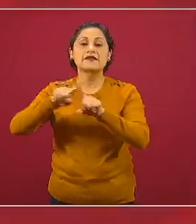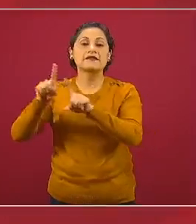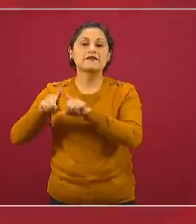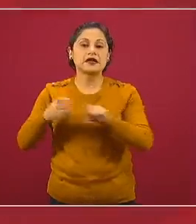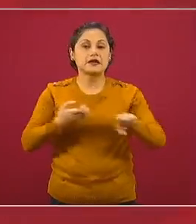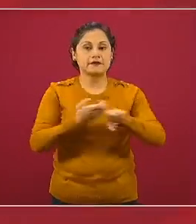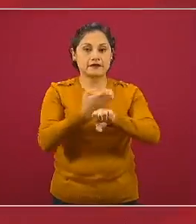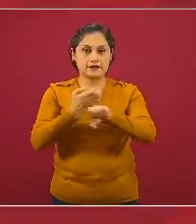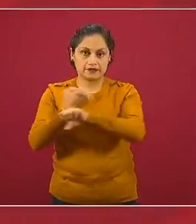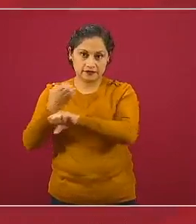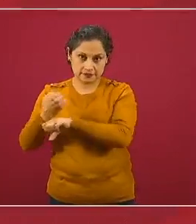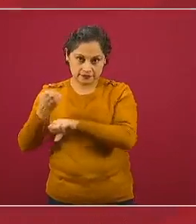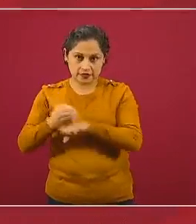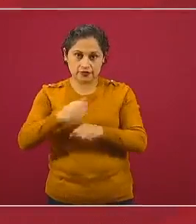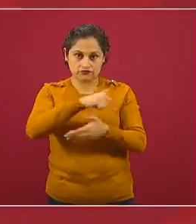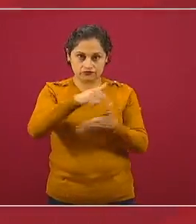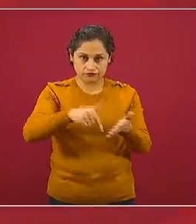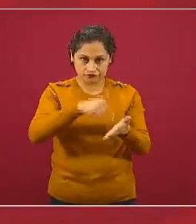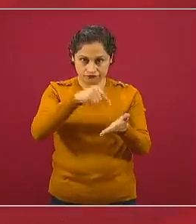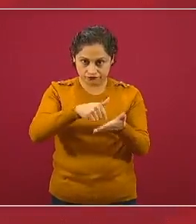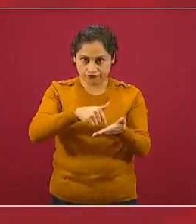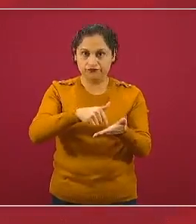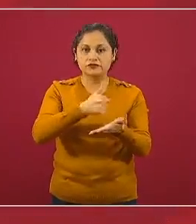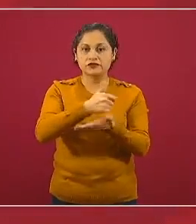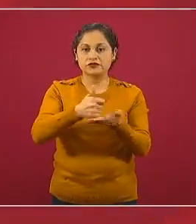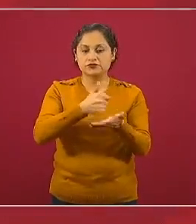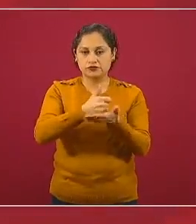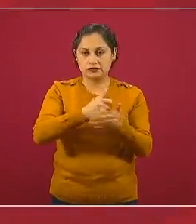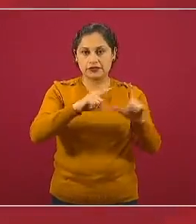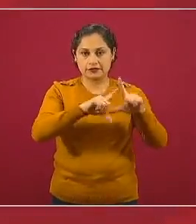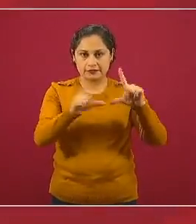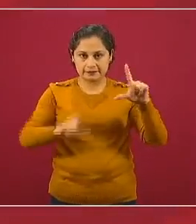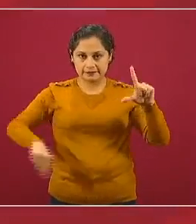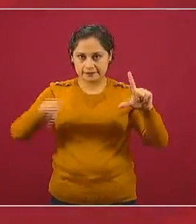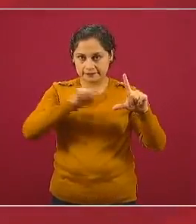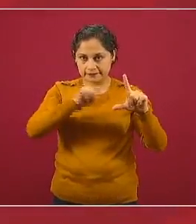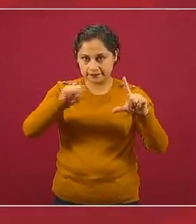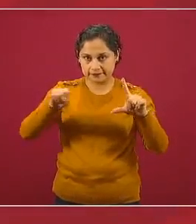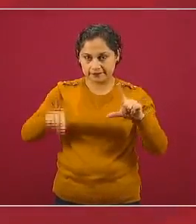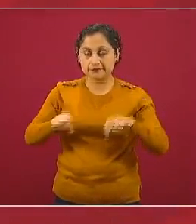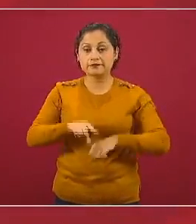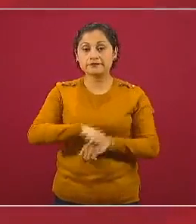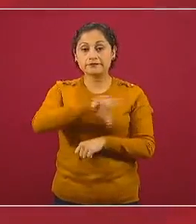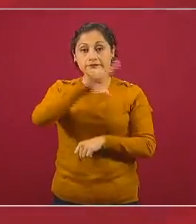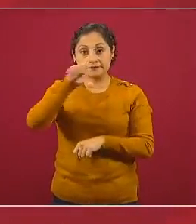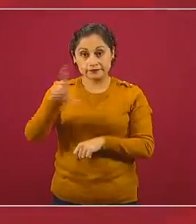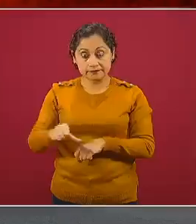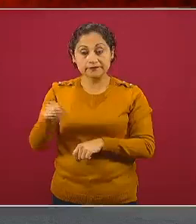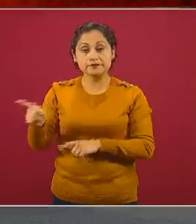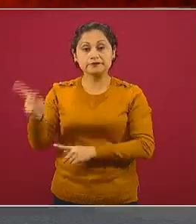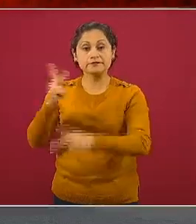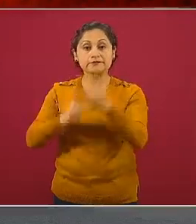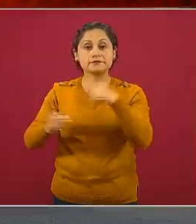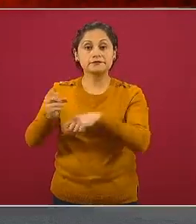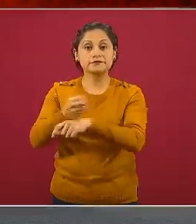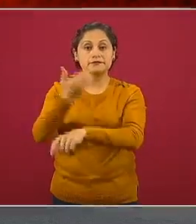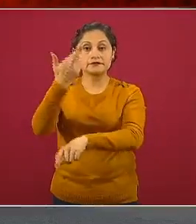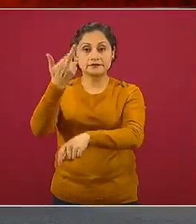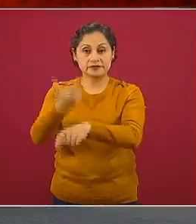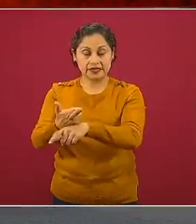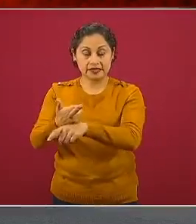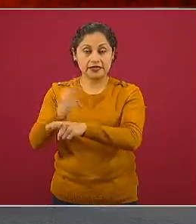regionales, específicamente de algunas zonas metropolitanas. Y en la parte temática tenemos el privilegio de que nos acompañe el secretario de